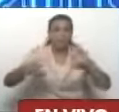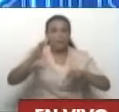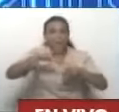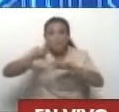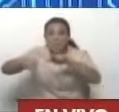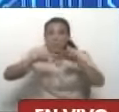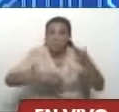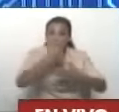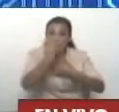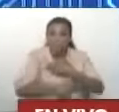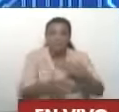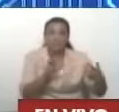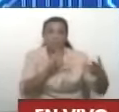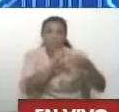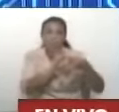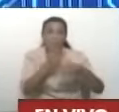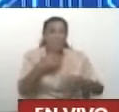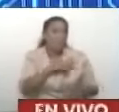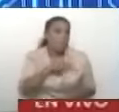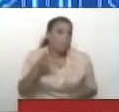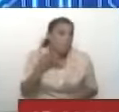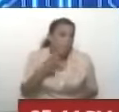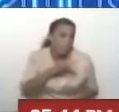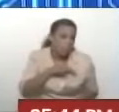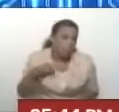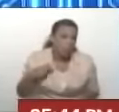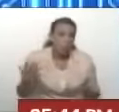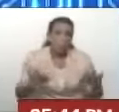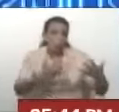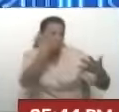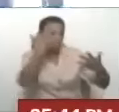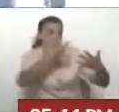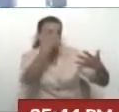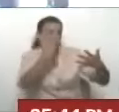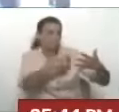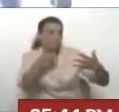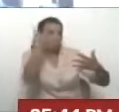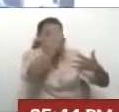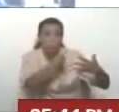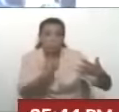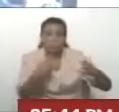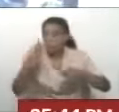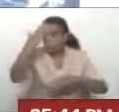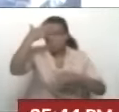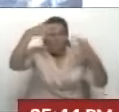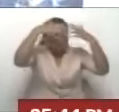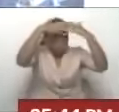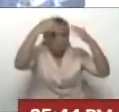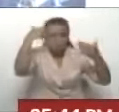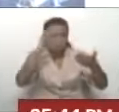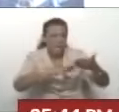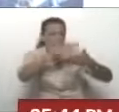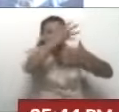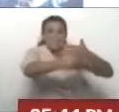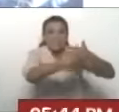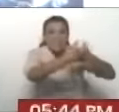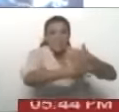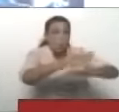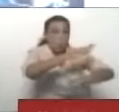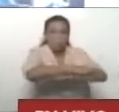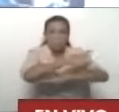hay proyectos independentistas como el nuestro. O te generan cosas que uno no sabe quién está atrás,